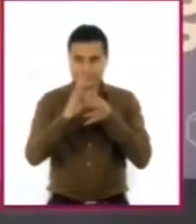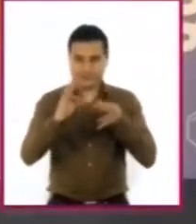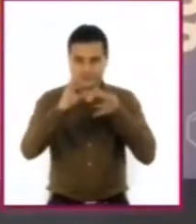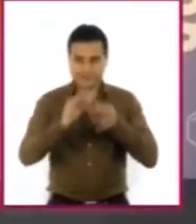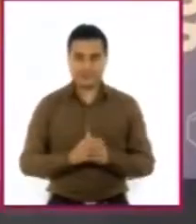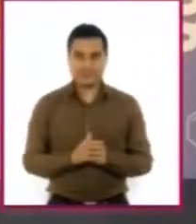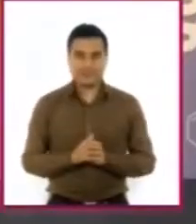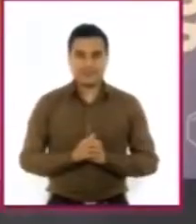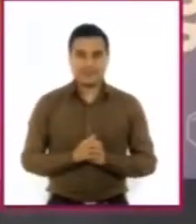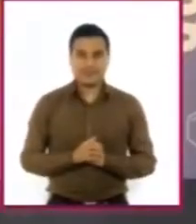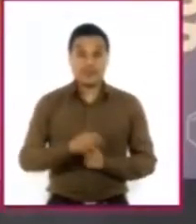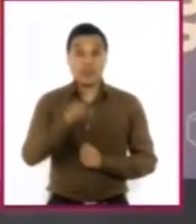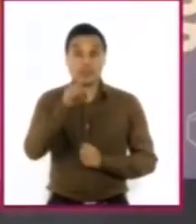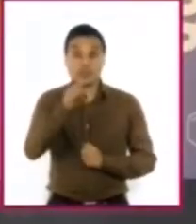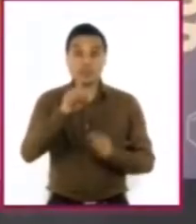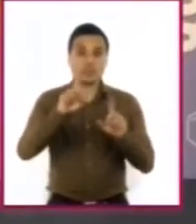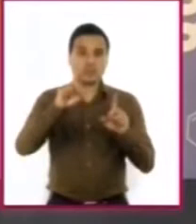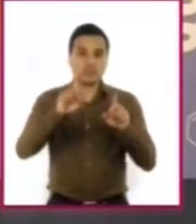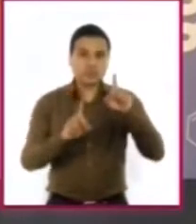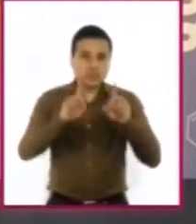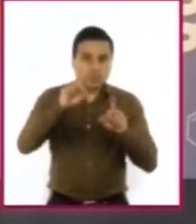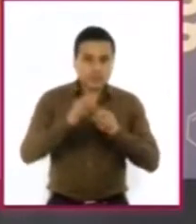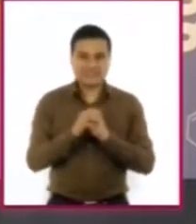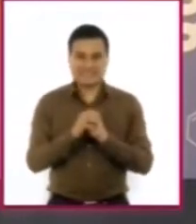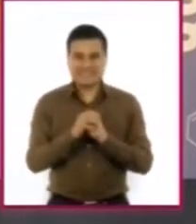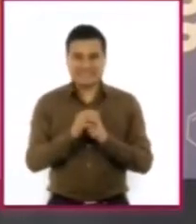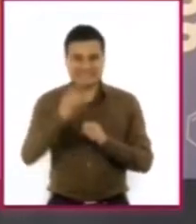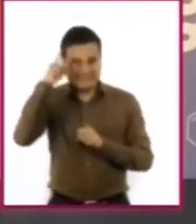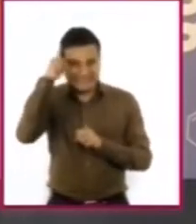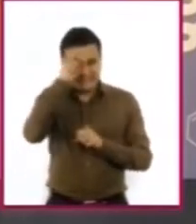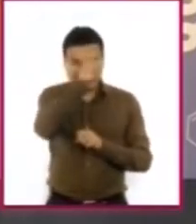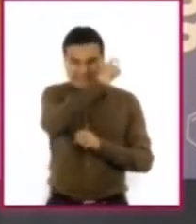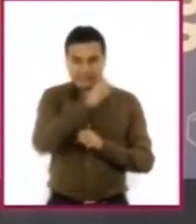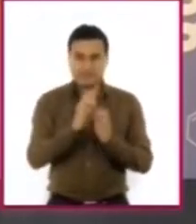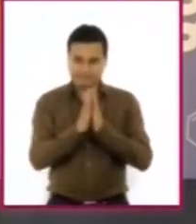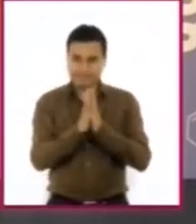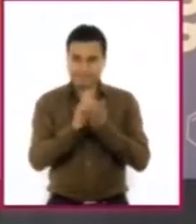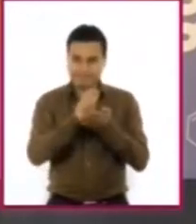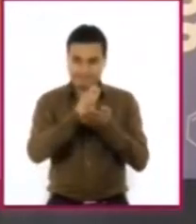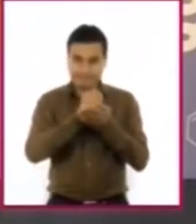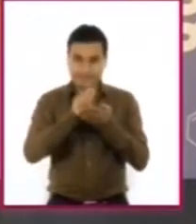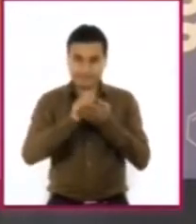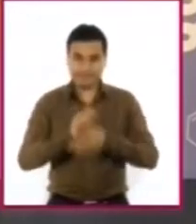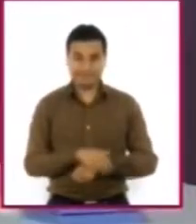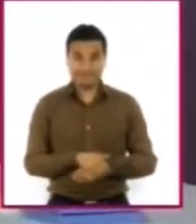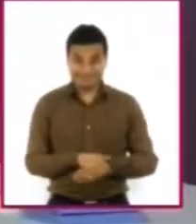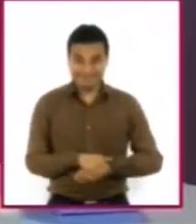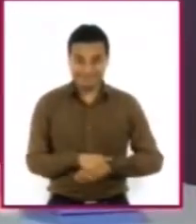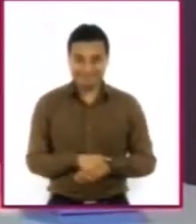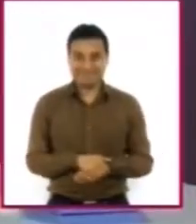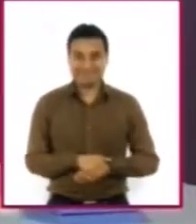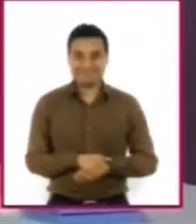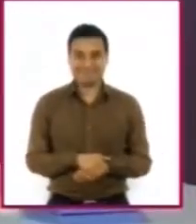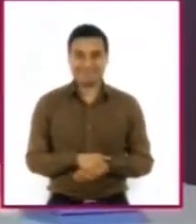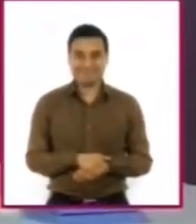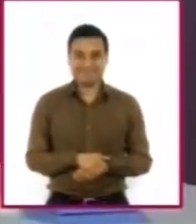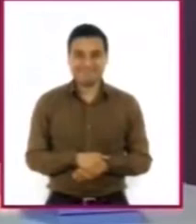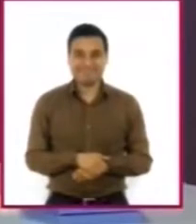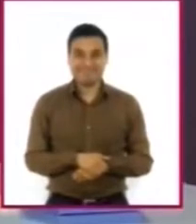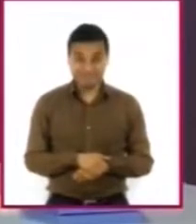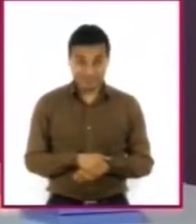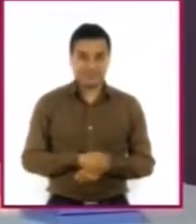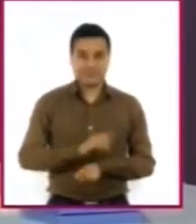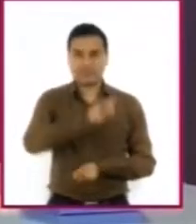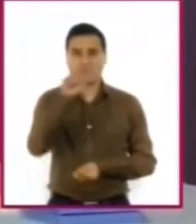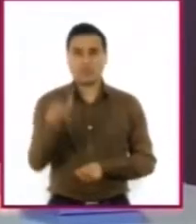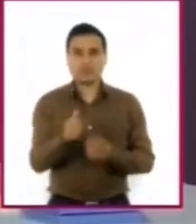Registra las dudas, inquietudes o dificultades que surjan al resolver los planteamientos en este programa. Estas las puedes